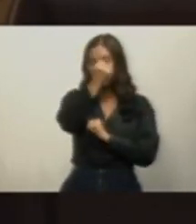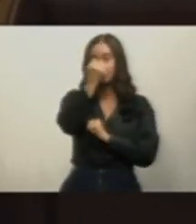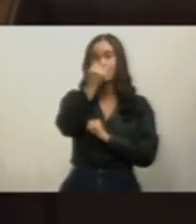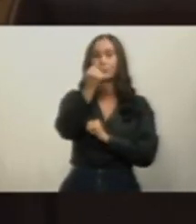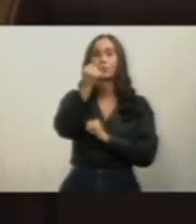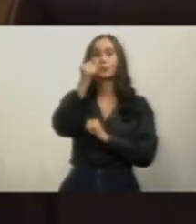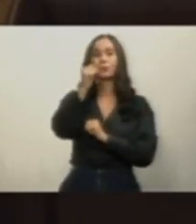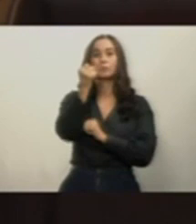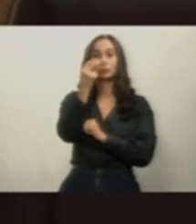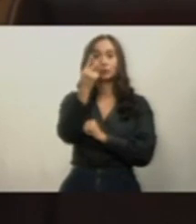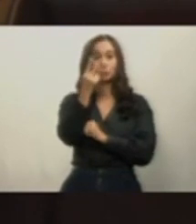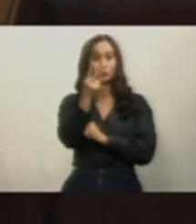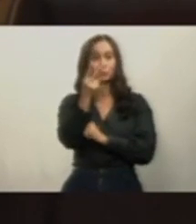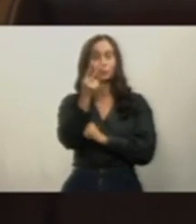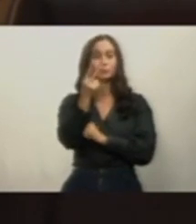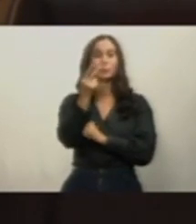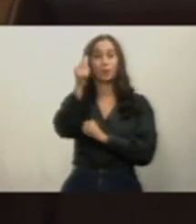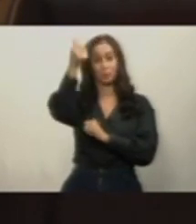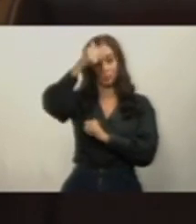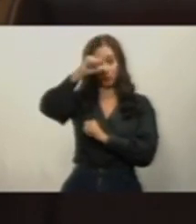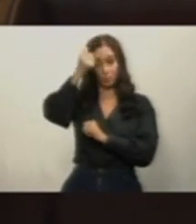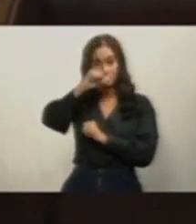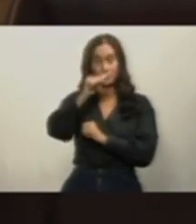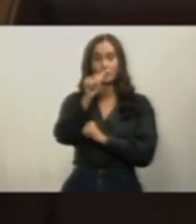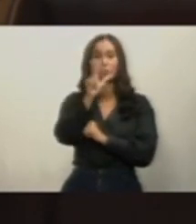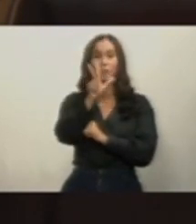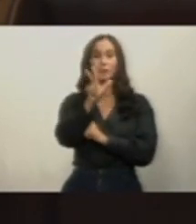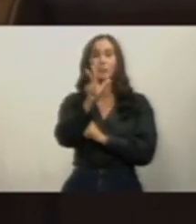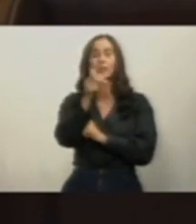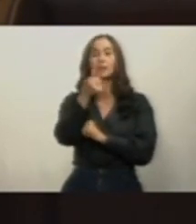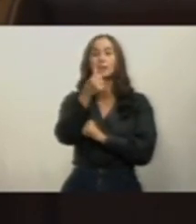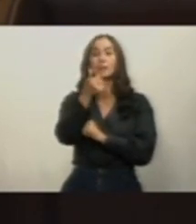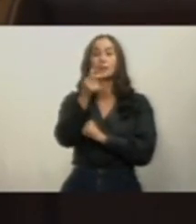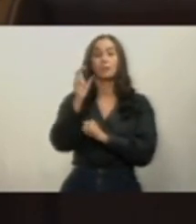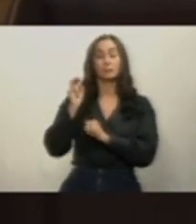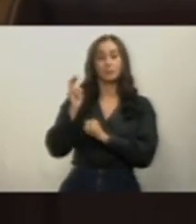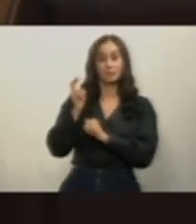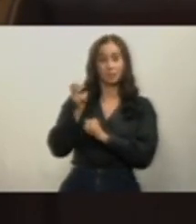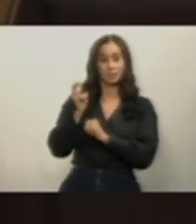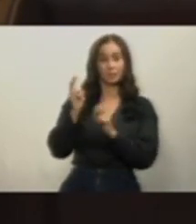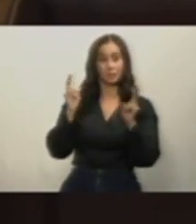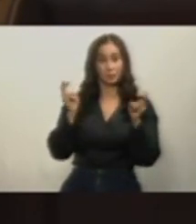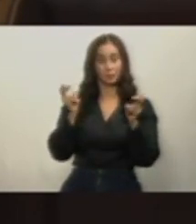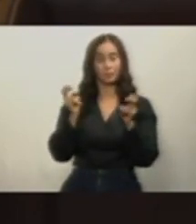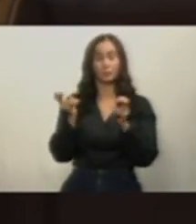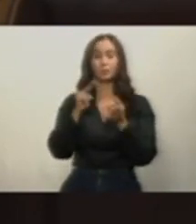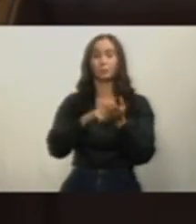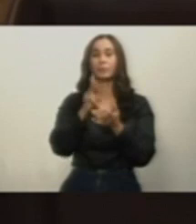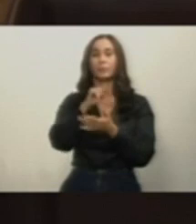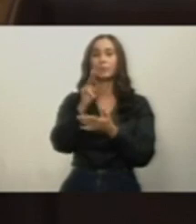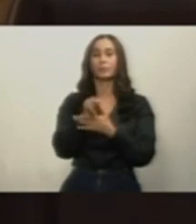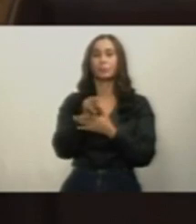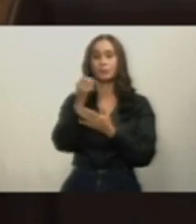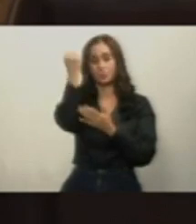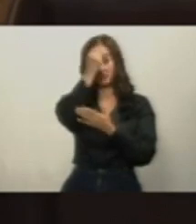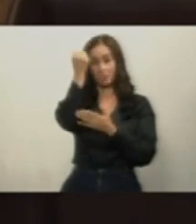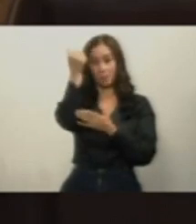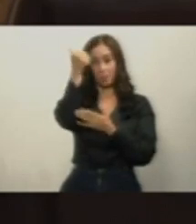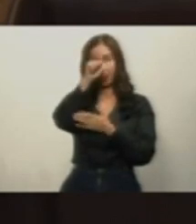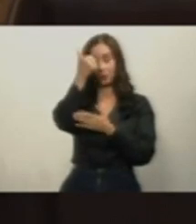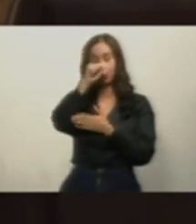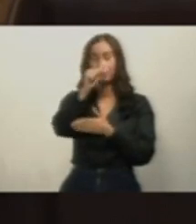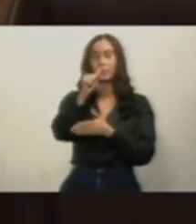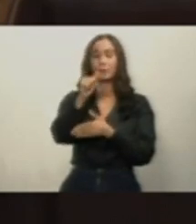9 así como los domingos 3 y 10 de enero del 2021 el toque de queda será